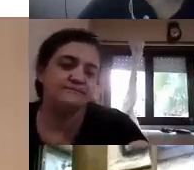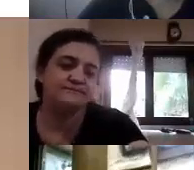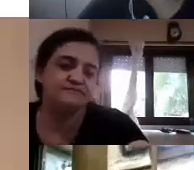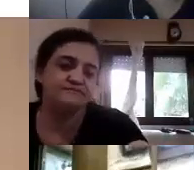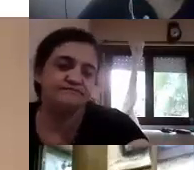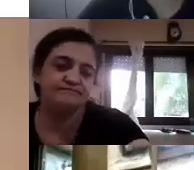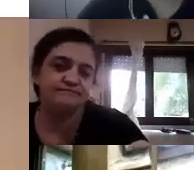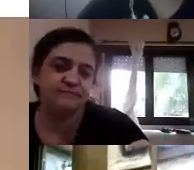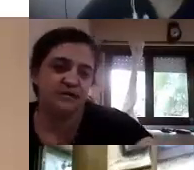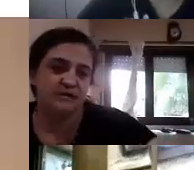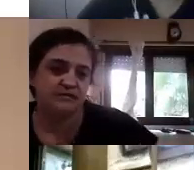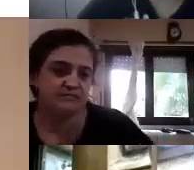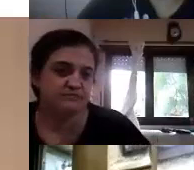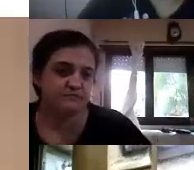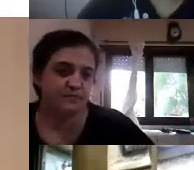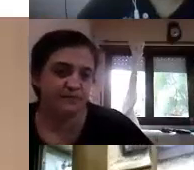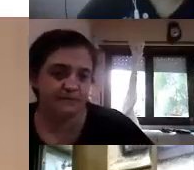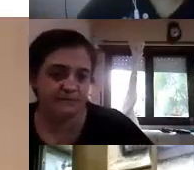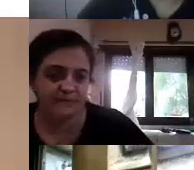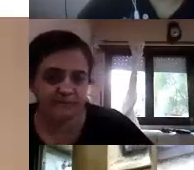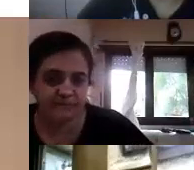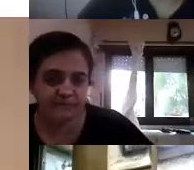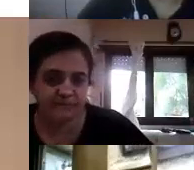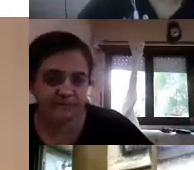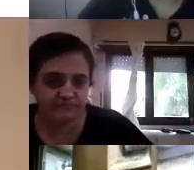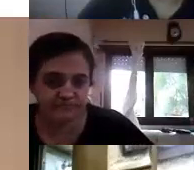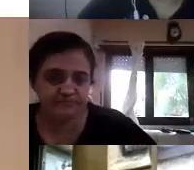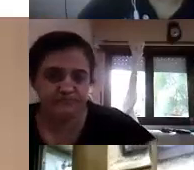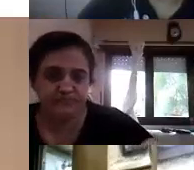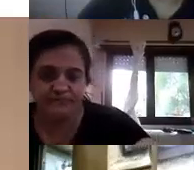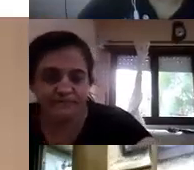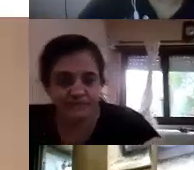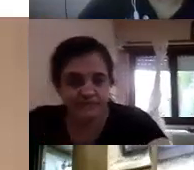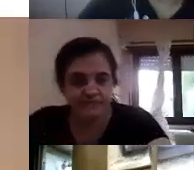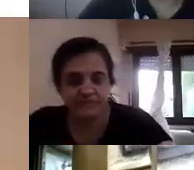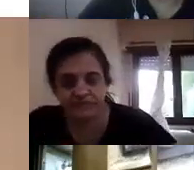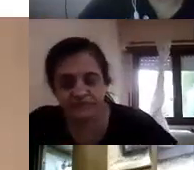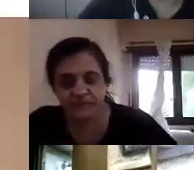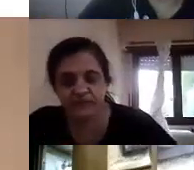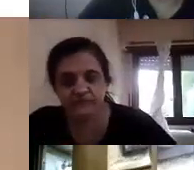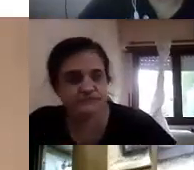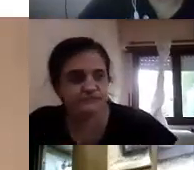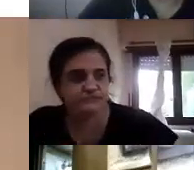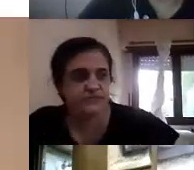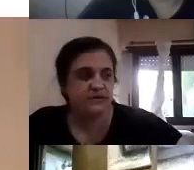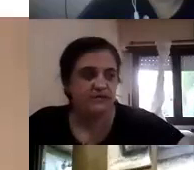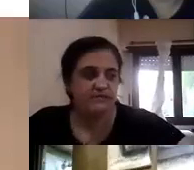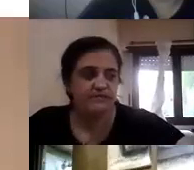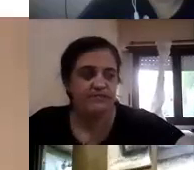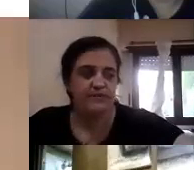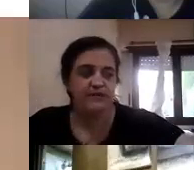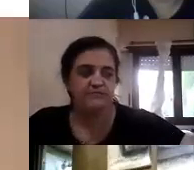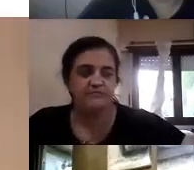Digamos que si son para, que serían para motrices de miembros inferiores. Esa